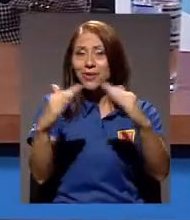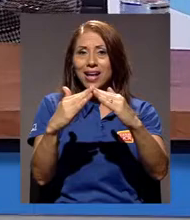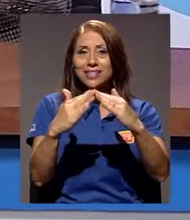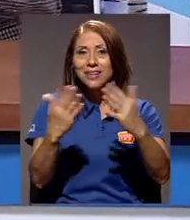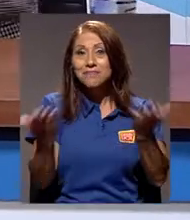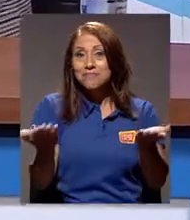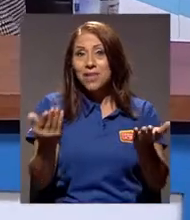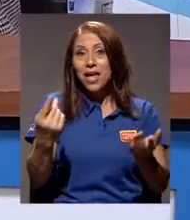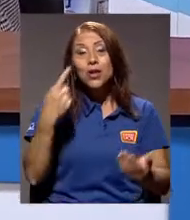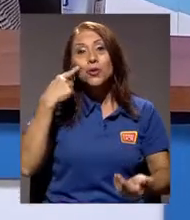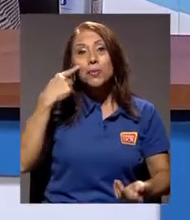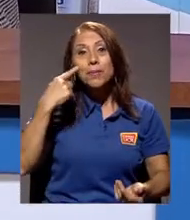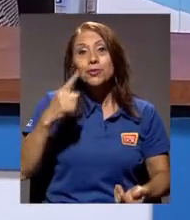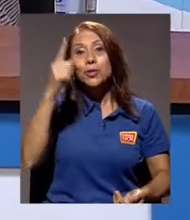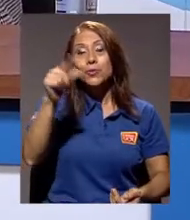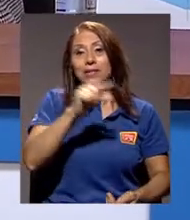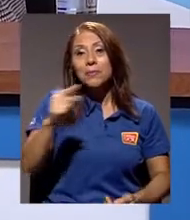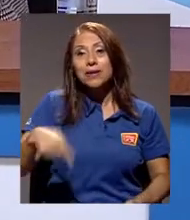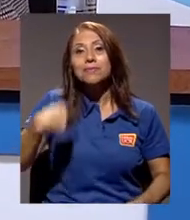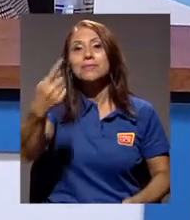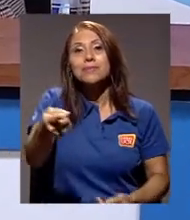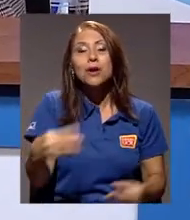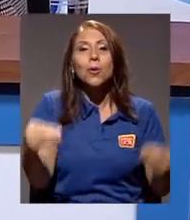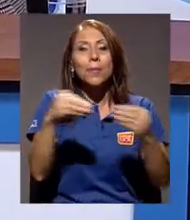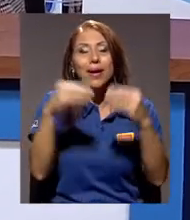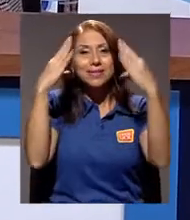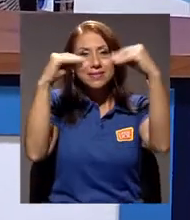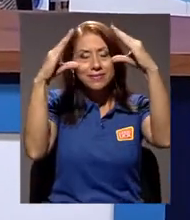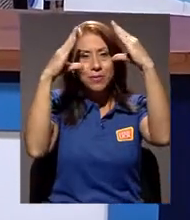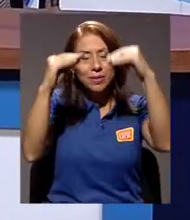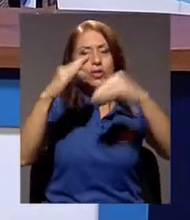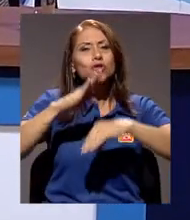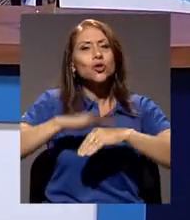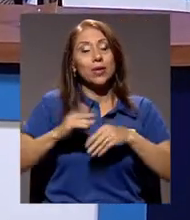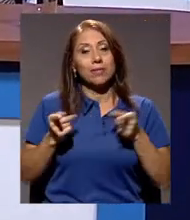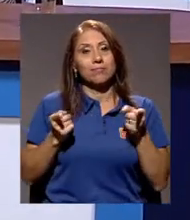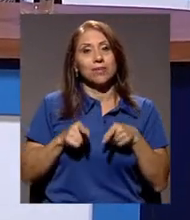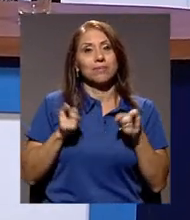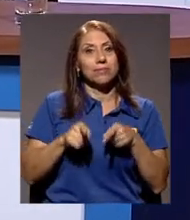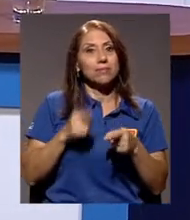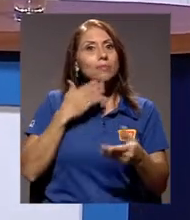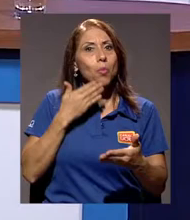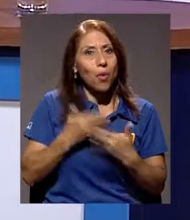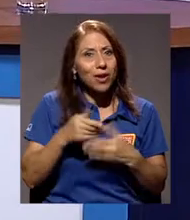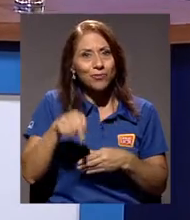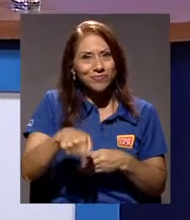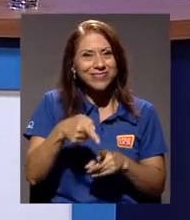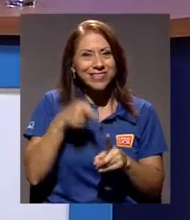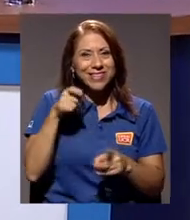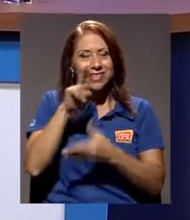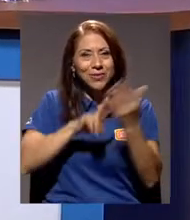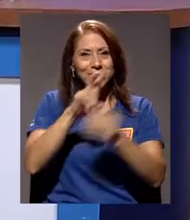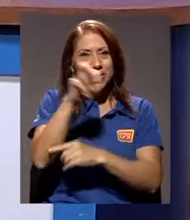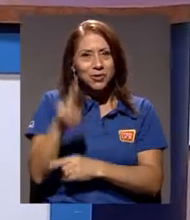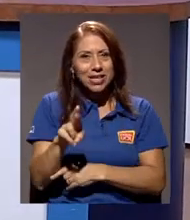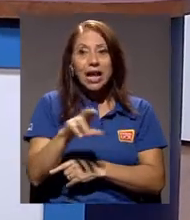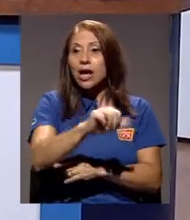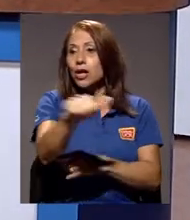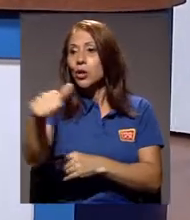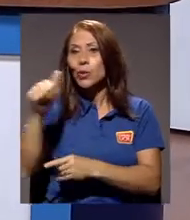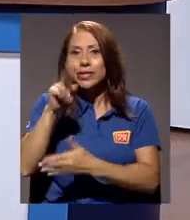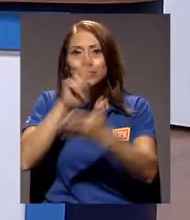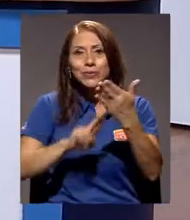nos vemos entonces dentro de una semana con más información sobre lo que se genera de bueno desde la diversidad de costa rica y otras universidades